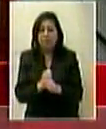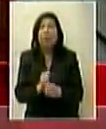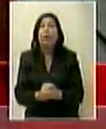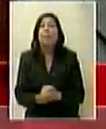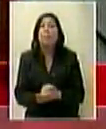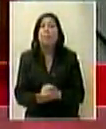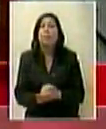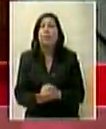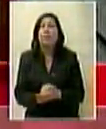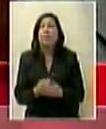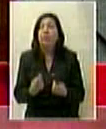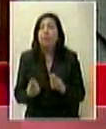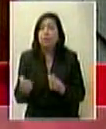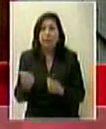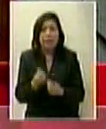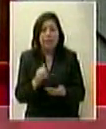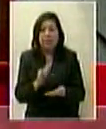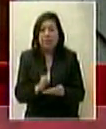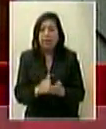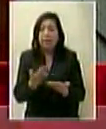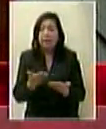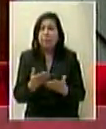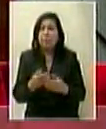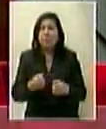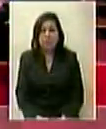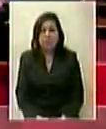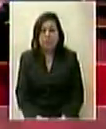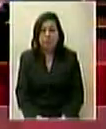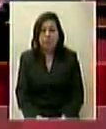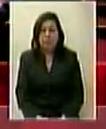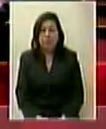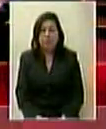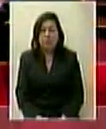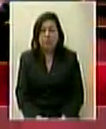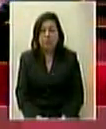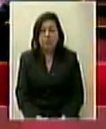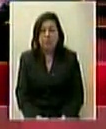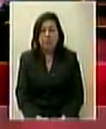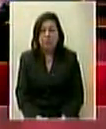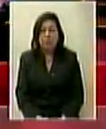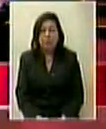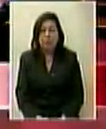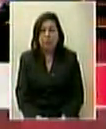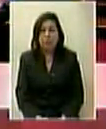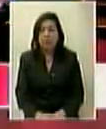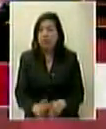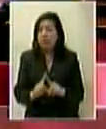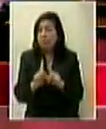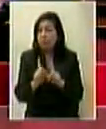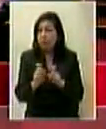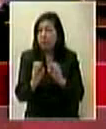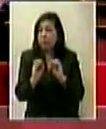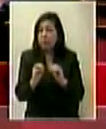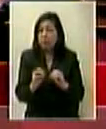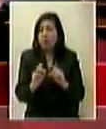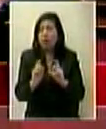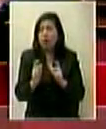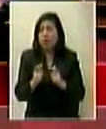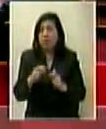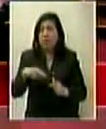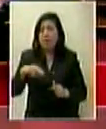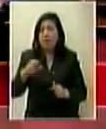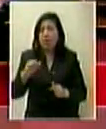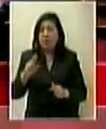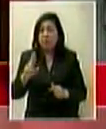permitir reactivar estos desembarcaderos. En relación a la pregunta planteada por el congresista